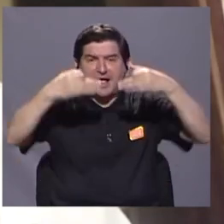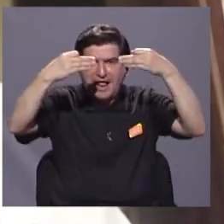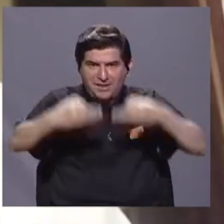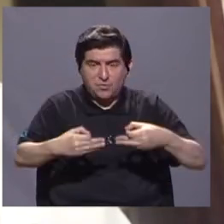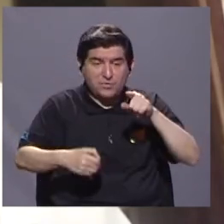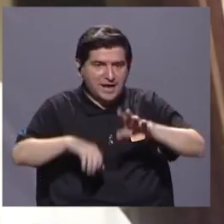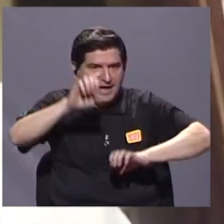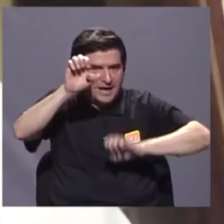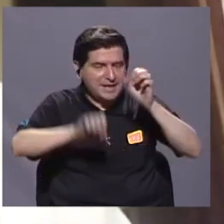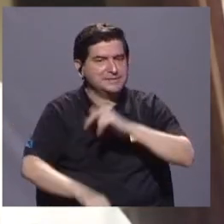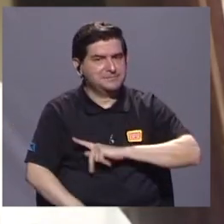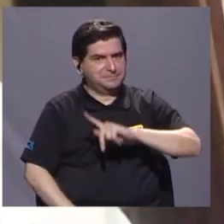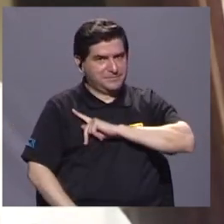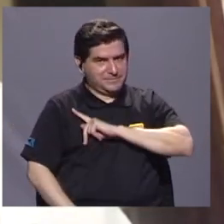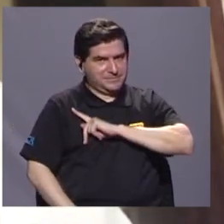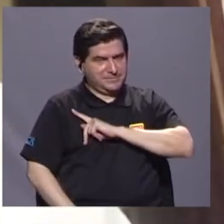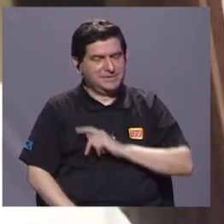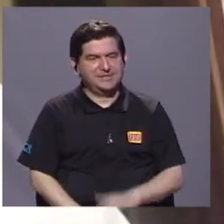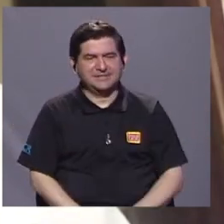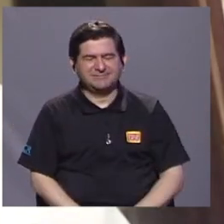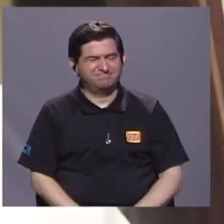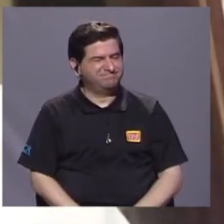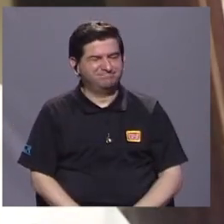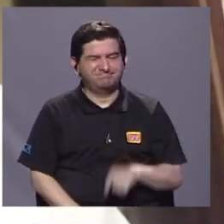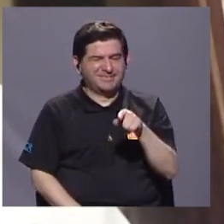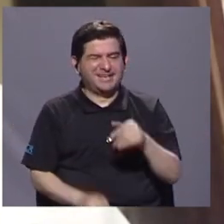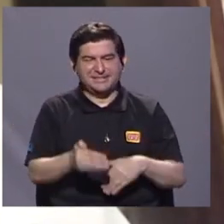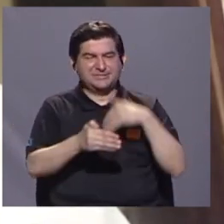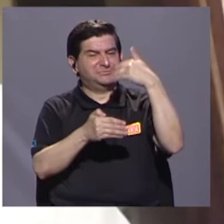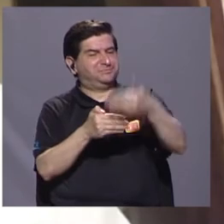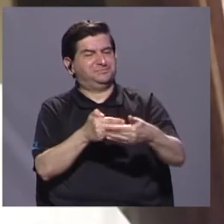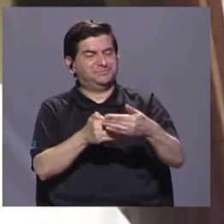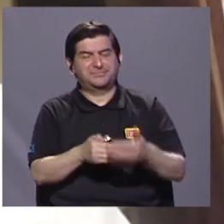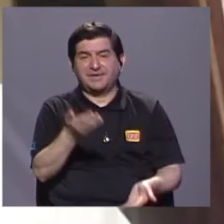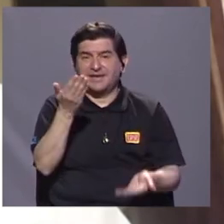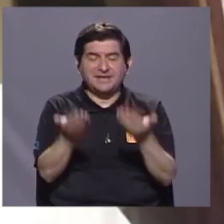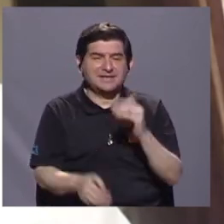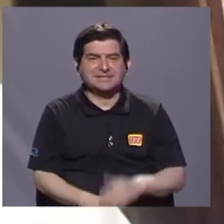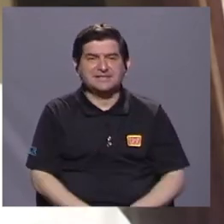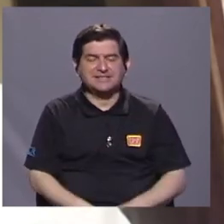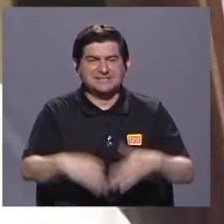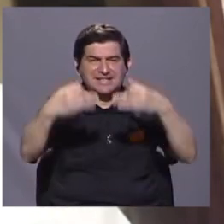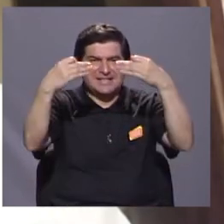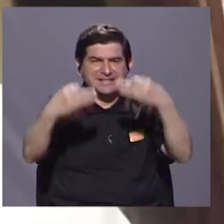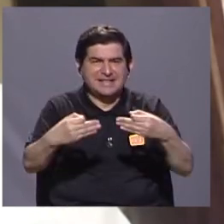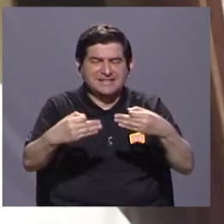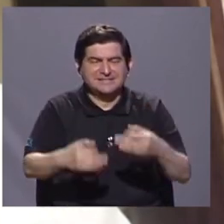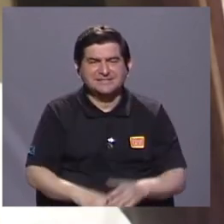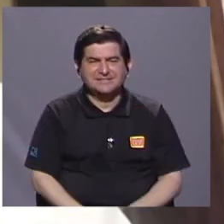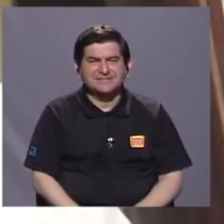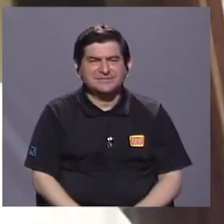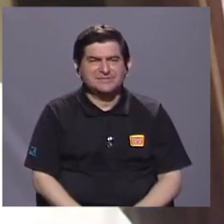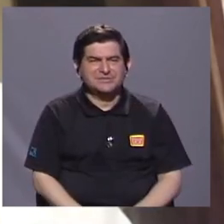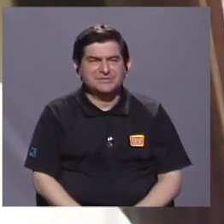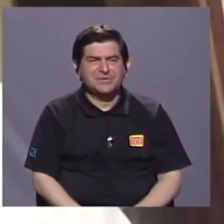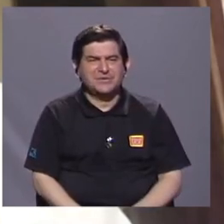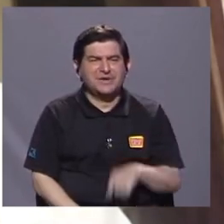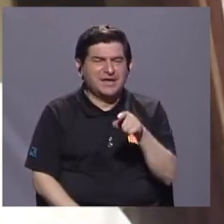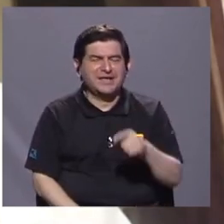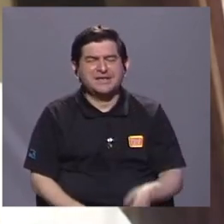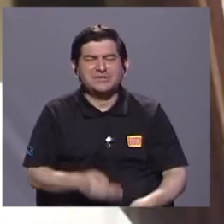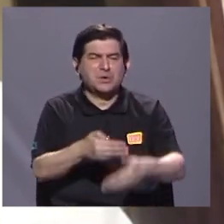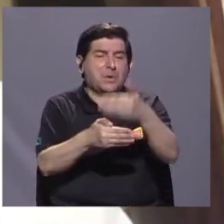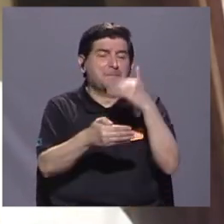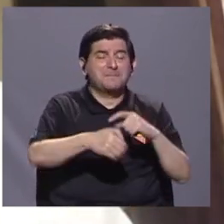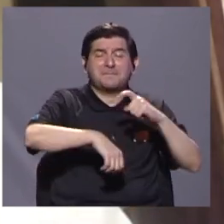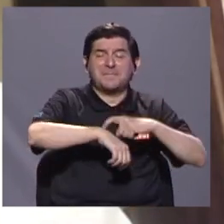es una valoración muy personal, fueron adelantadas. ¿Eso qué quiere decir? Fueron algunas medidas, tal vez fueron tomadas con mucha